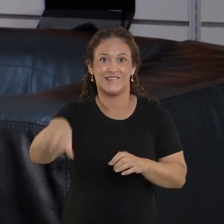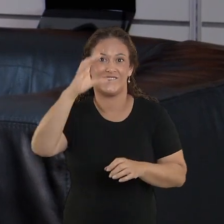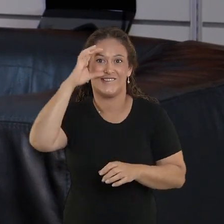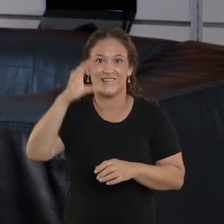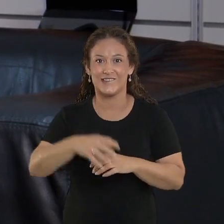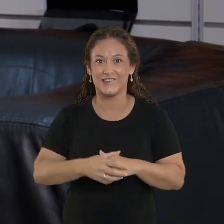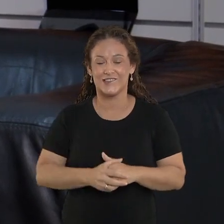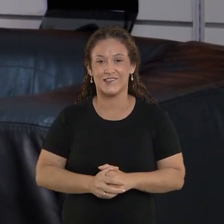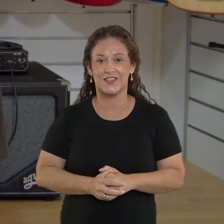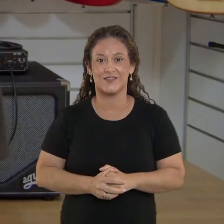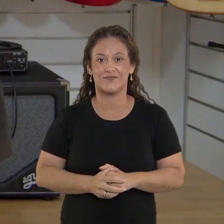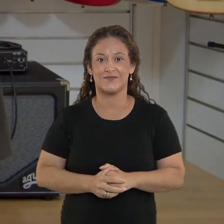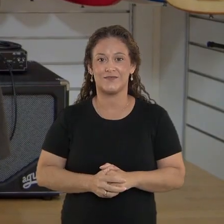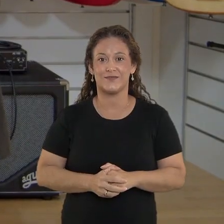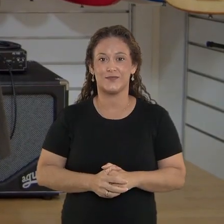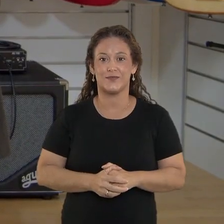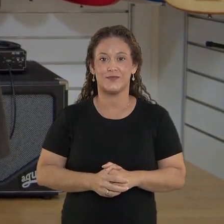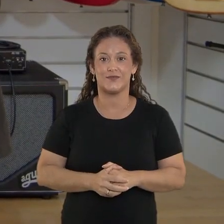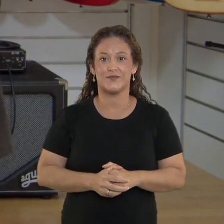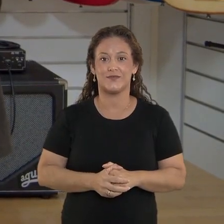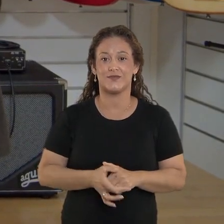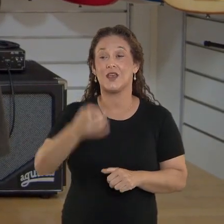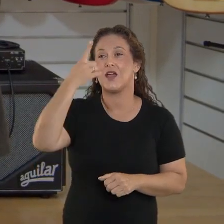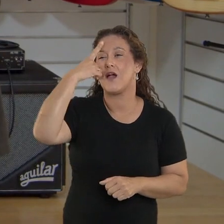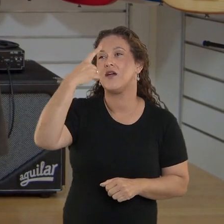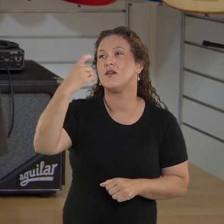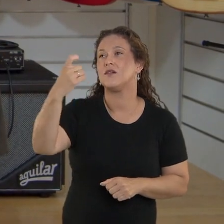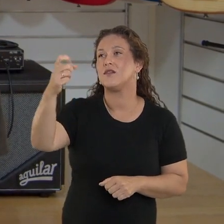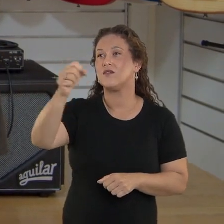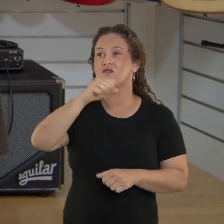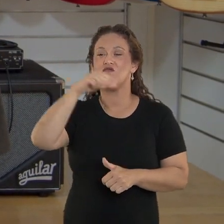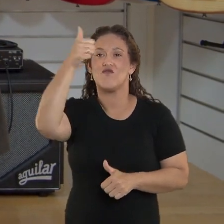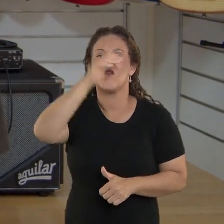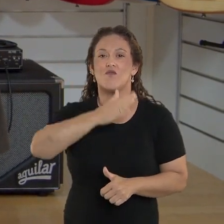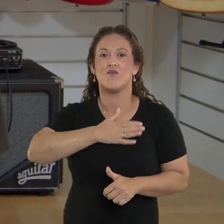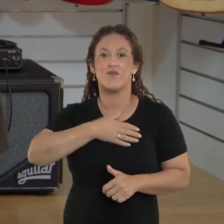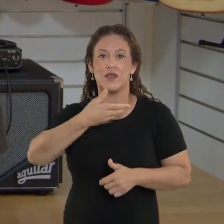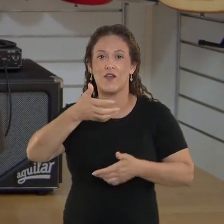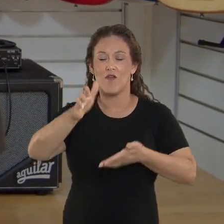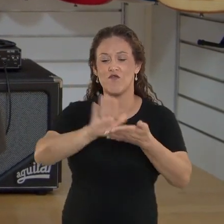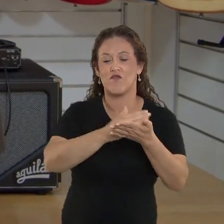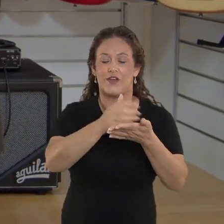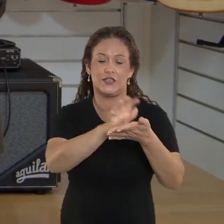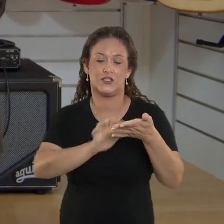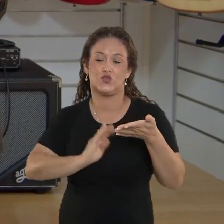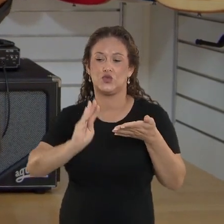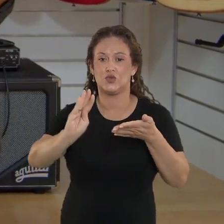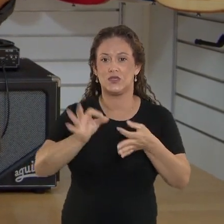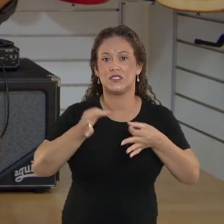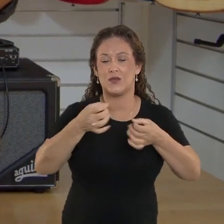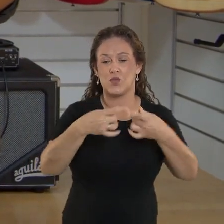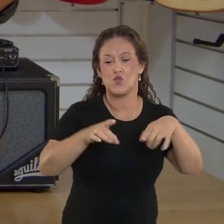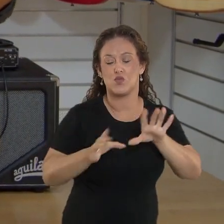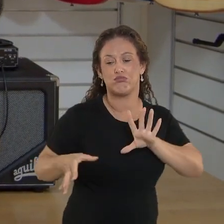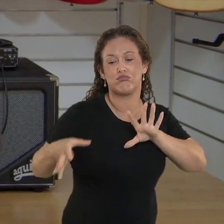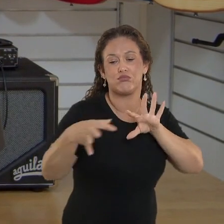ganas de que lo escuchen. El recuerdo de mi abuelo, de sus versos